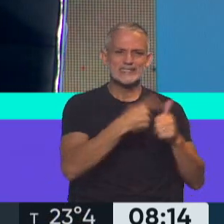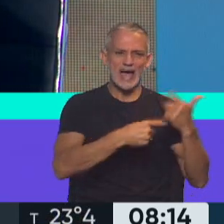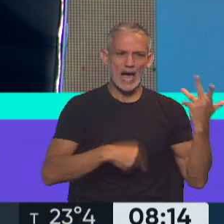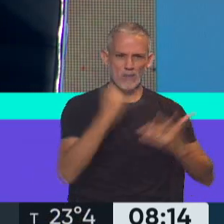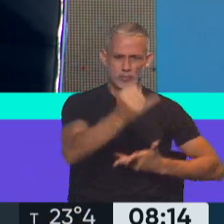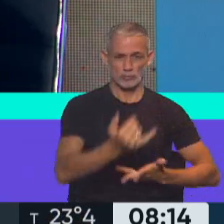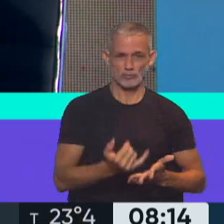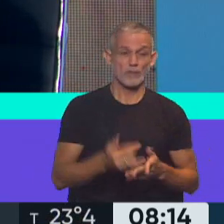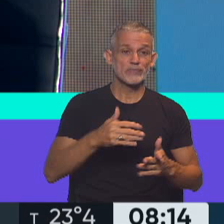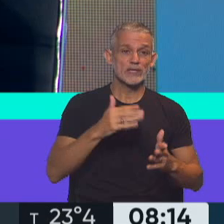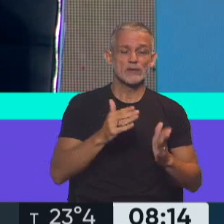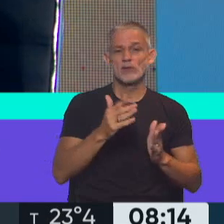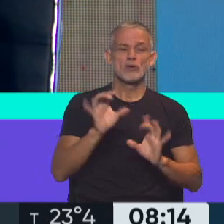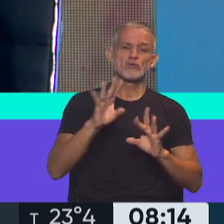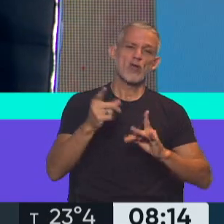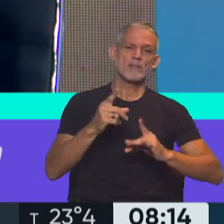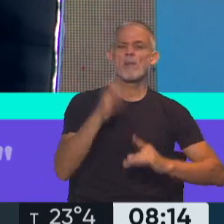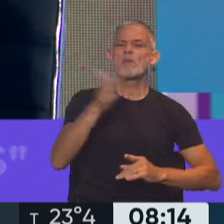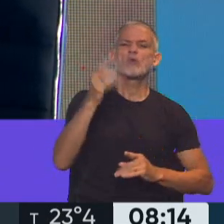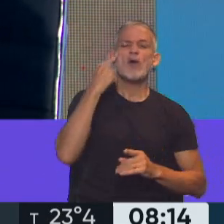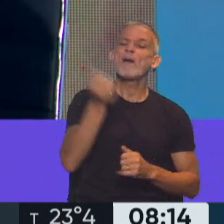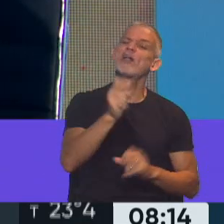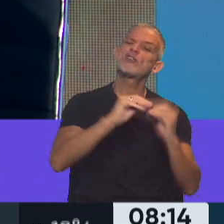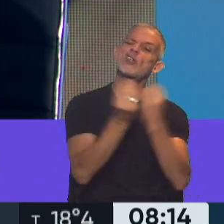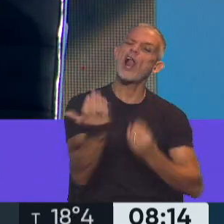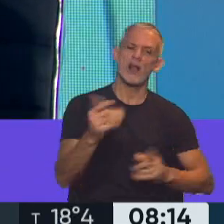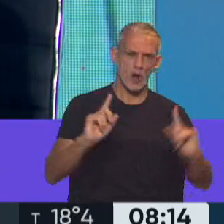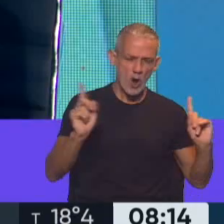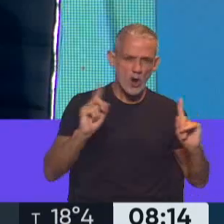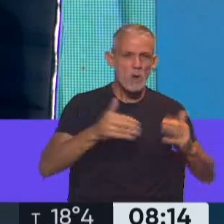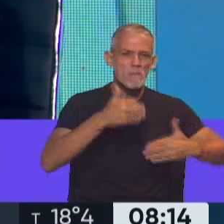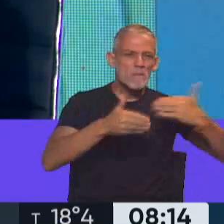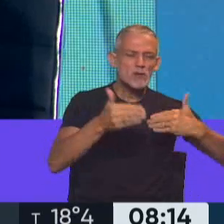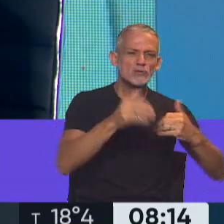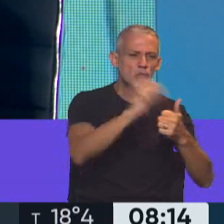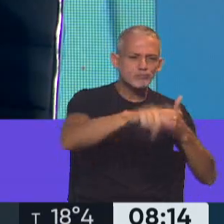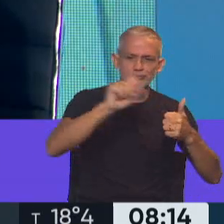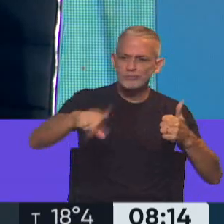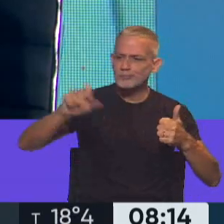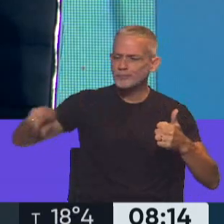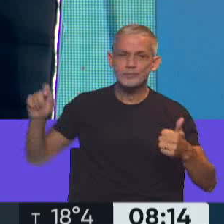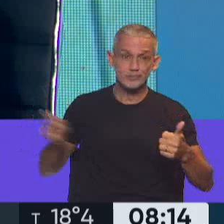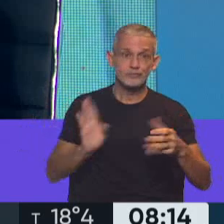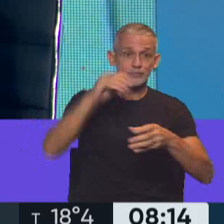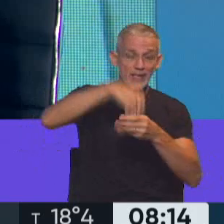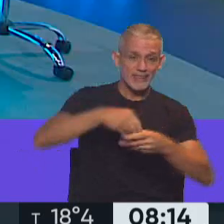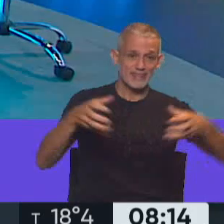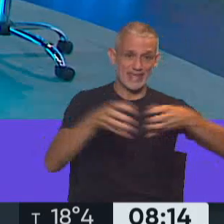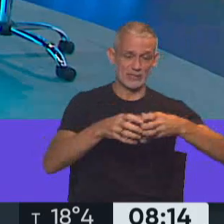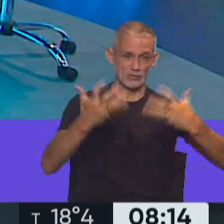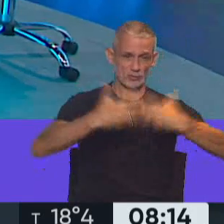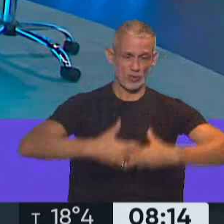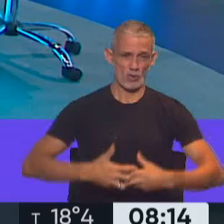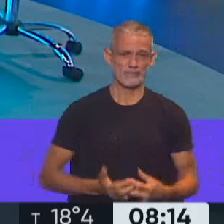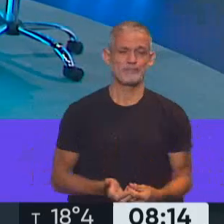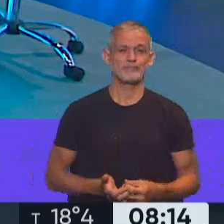productivo no tiene que ser nada más que una variable, tiene que ser un proceso de cada uno de los sectores. Y los sectores son parte de ese desarrollo. Sí,